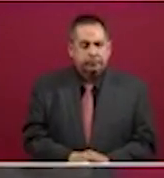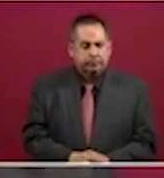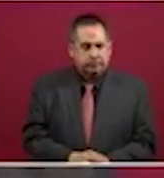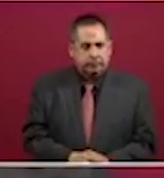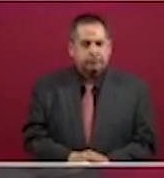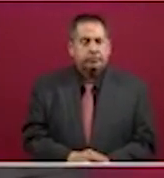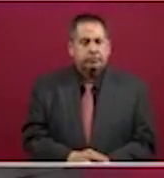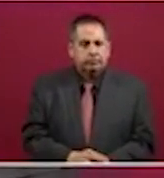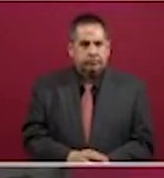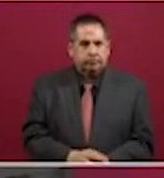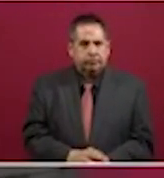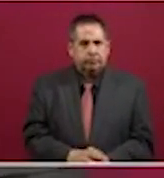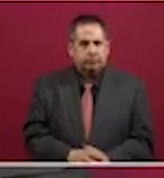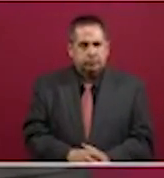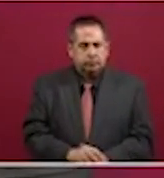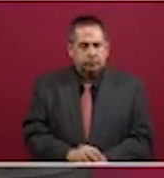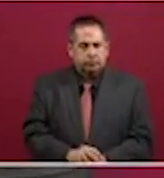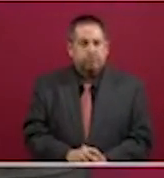ah